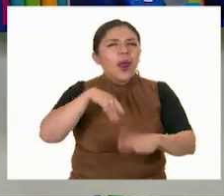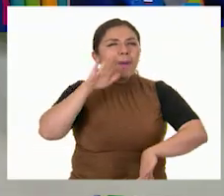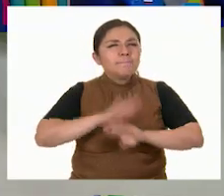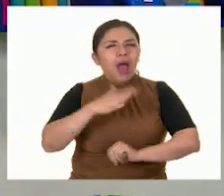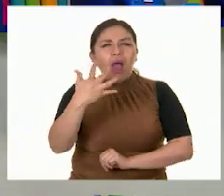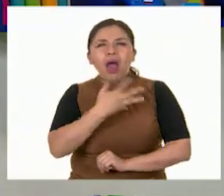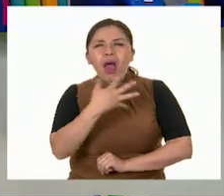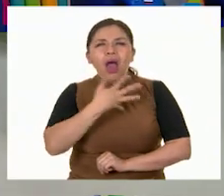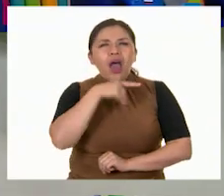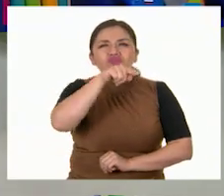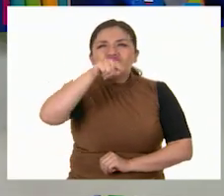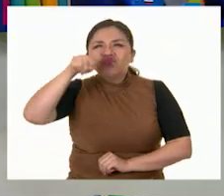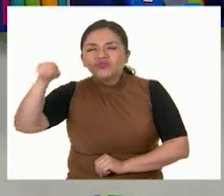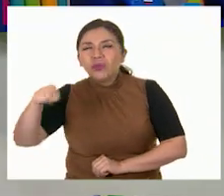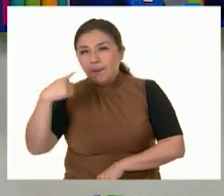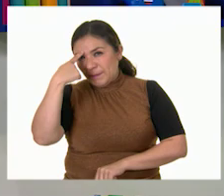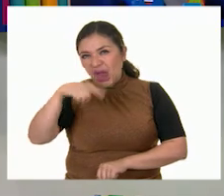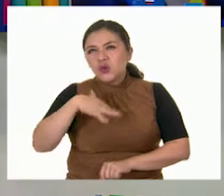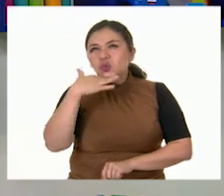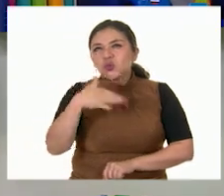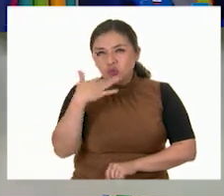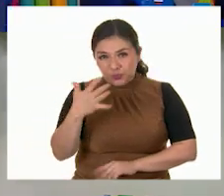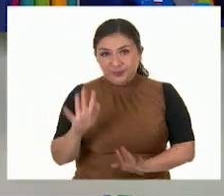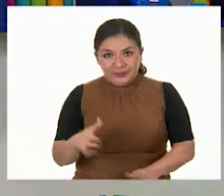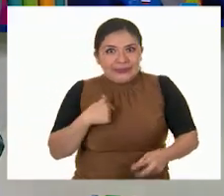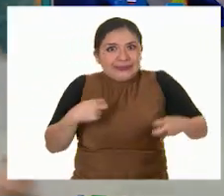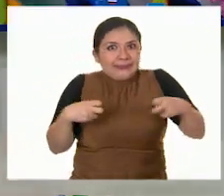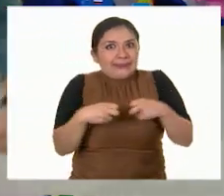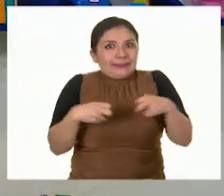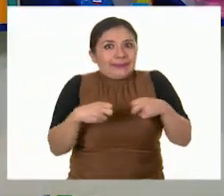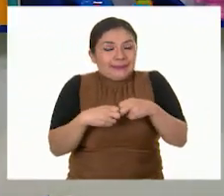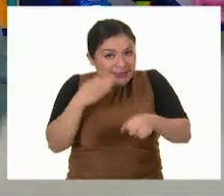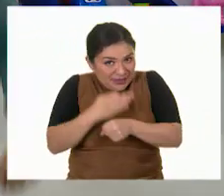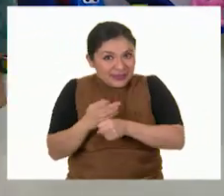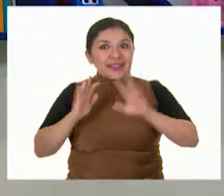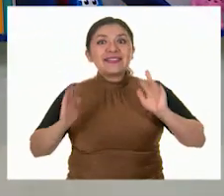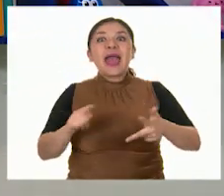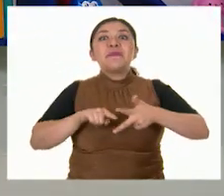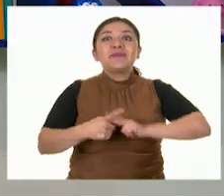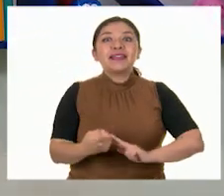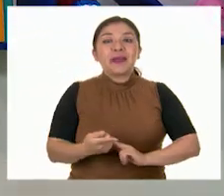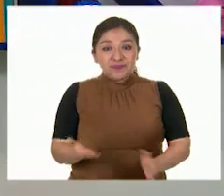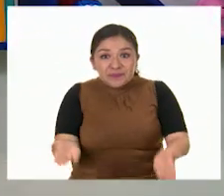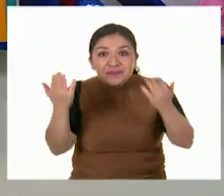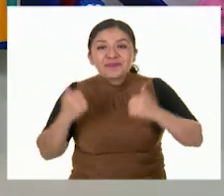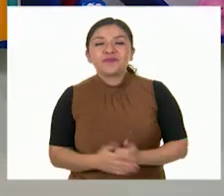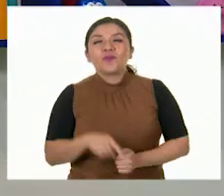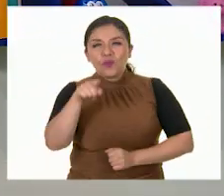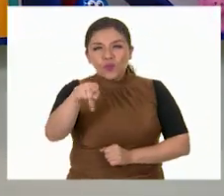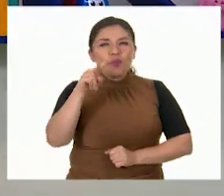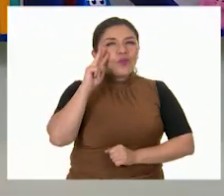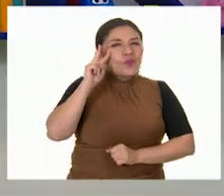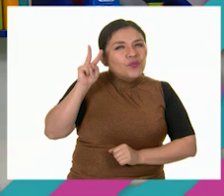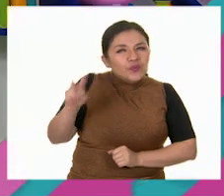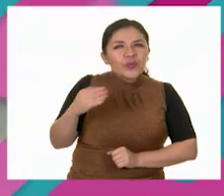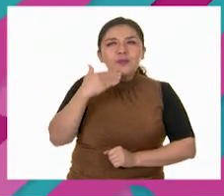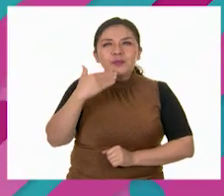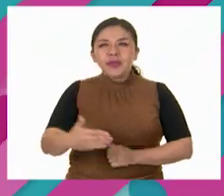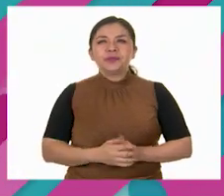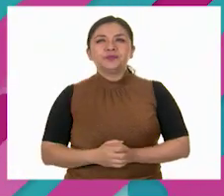varias de las huellas. ¿Están listos? Bueno, qué nervios y pues bueno, va, hay que empezar. Órale, observen bien